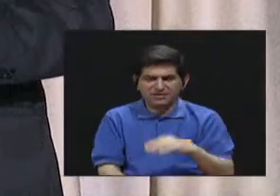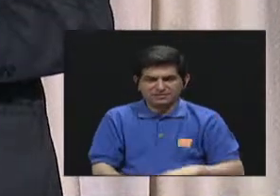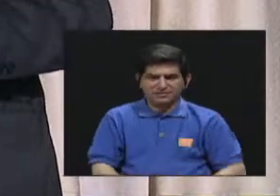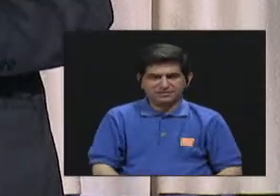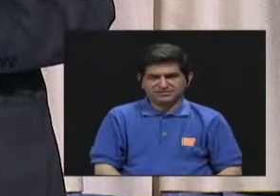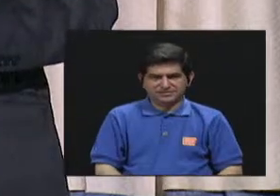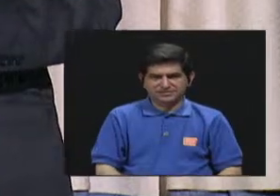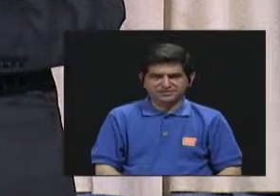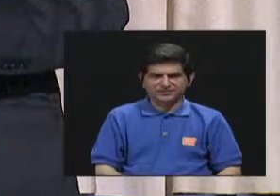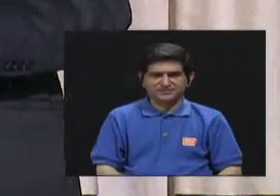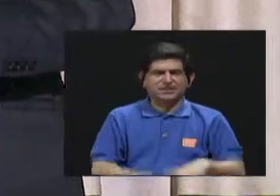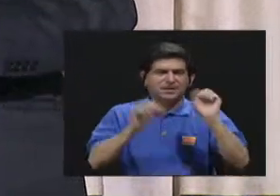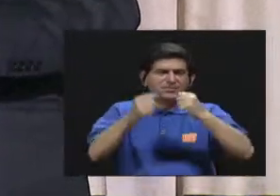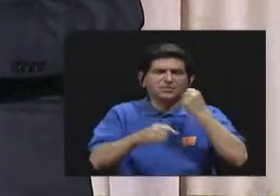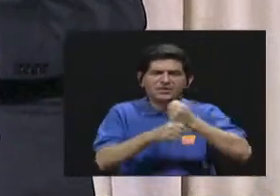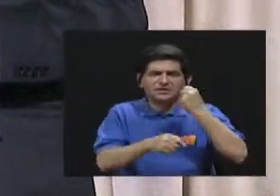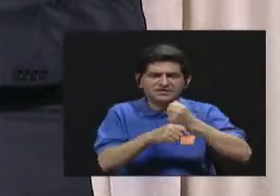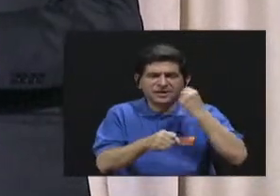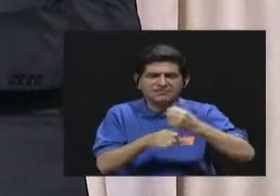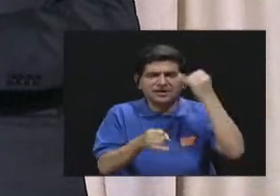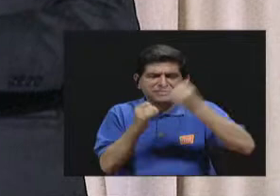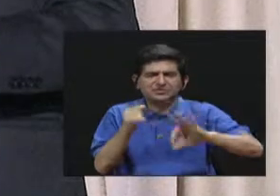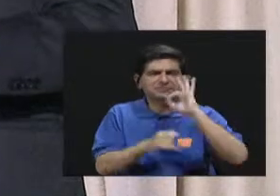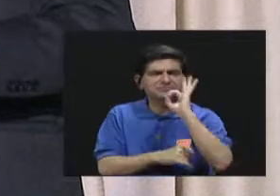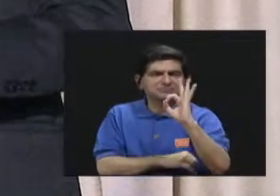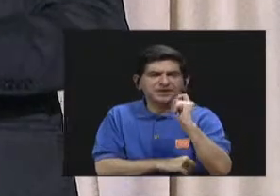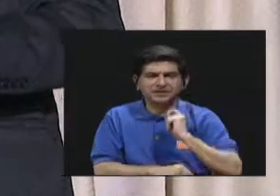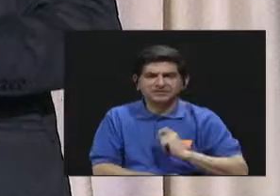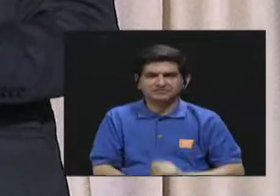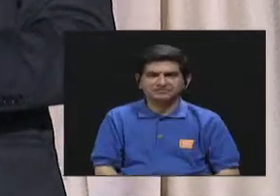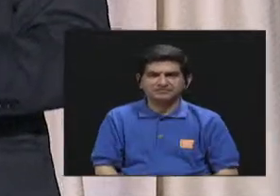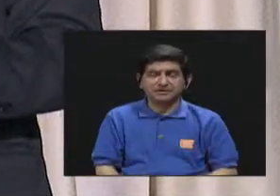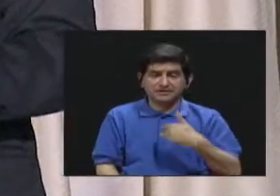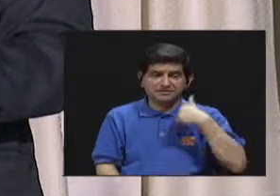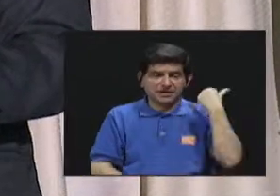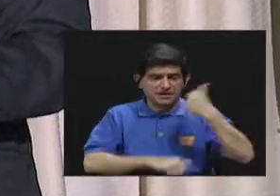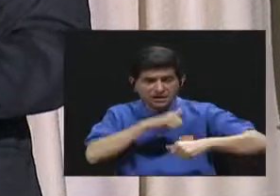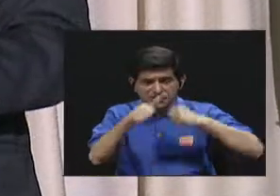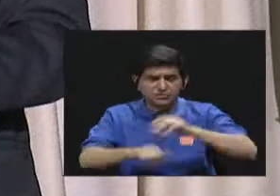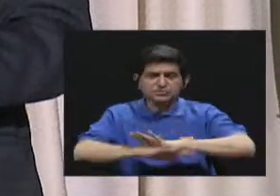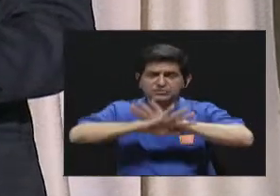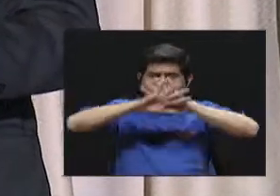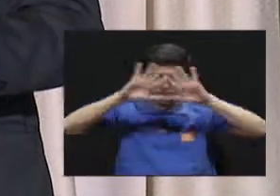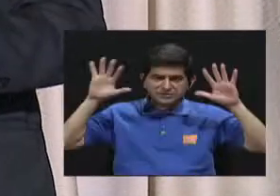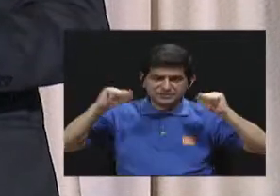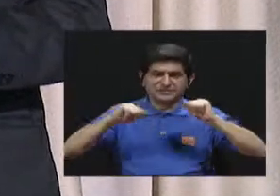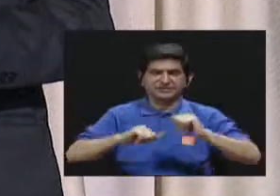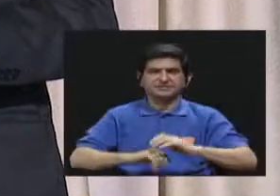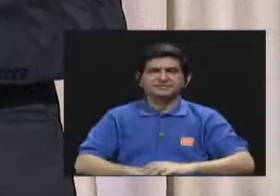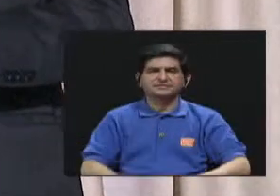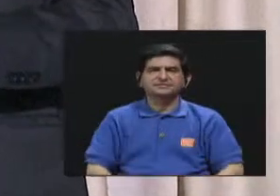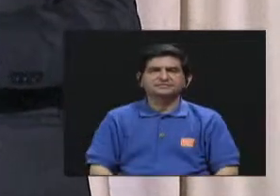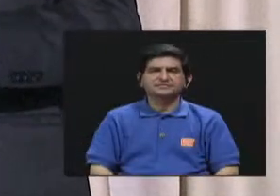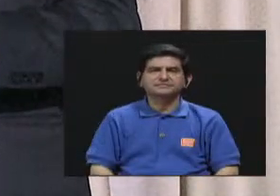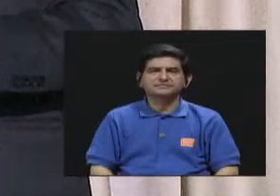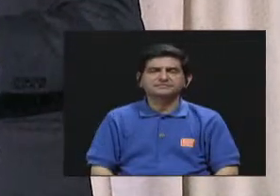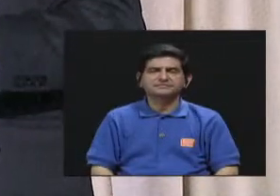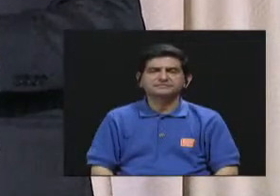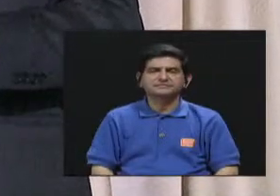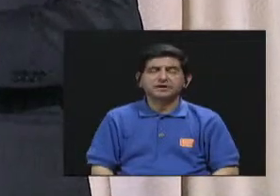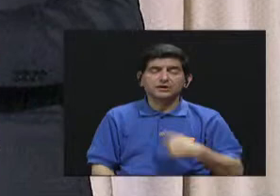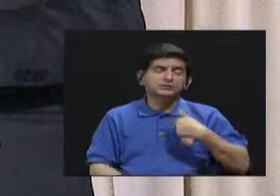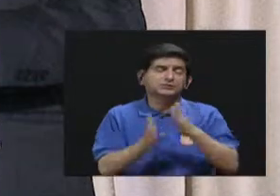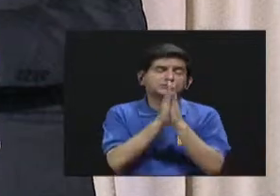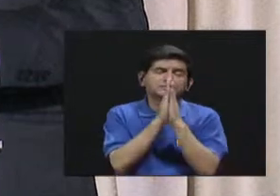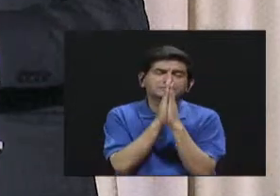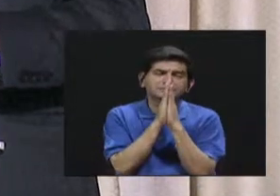sacar las cosas como tienen que ser. Hicimos un esfuerzo de transparencia también, entonces yo le pedí